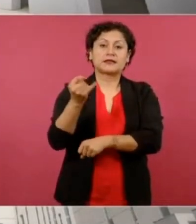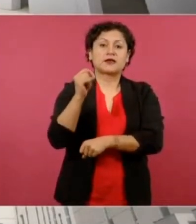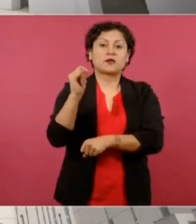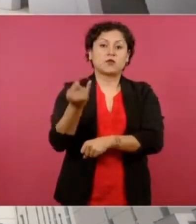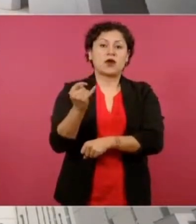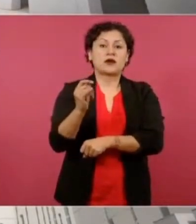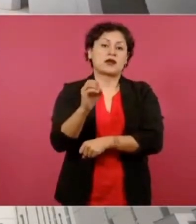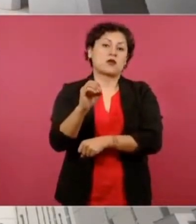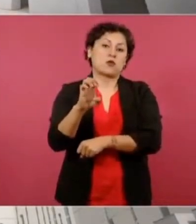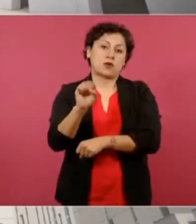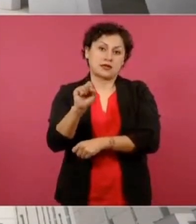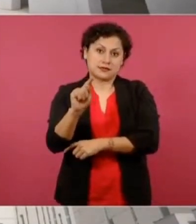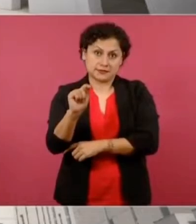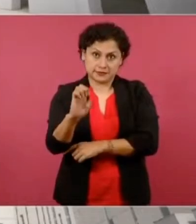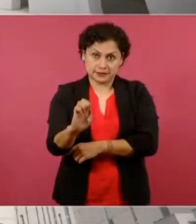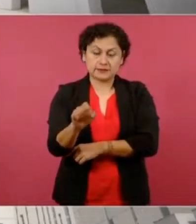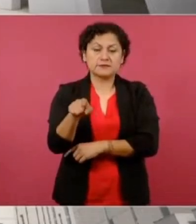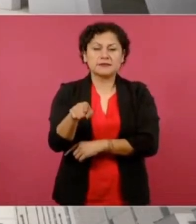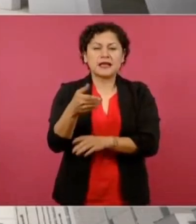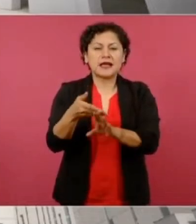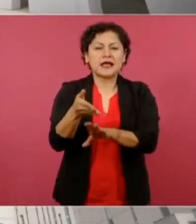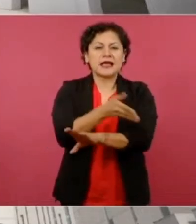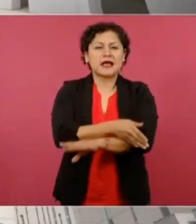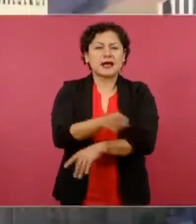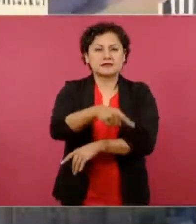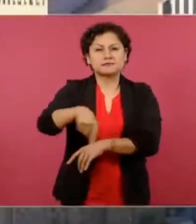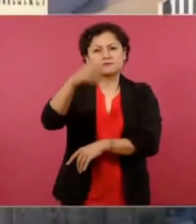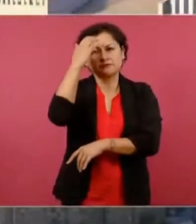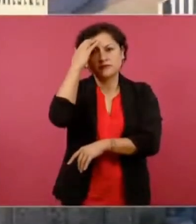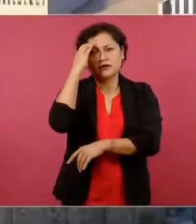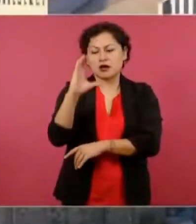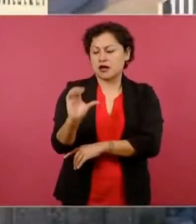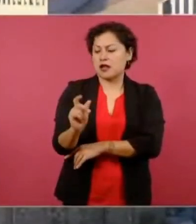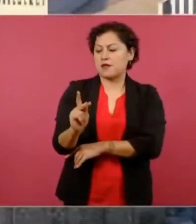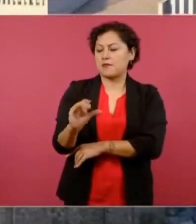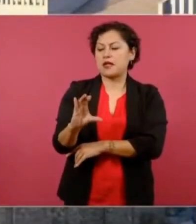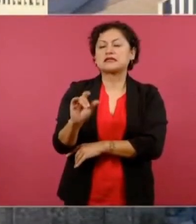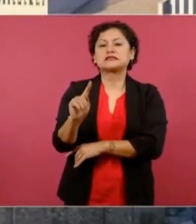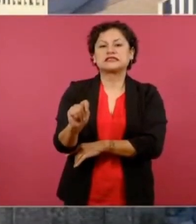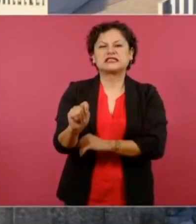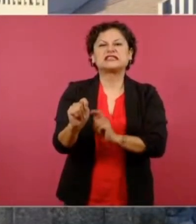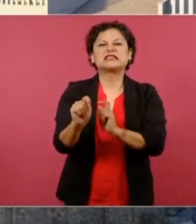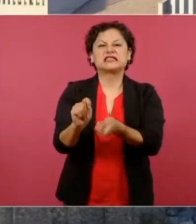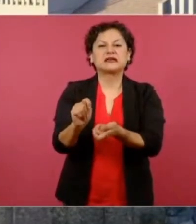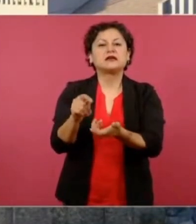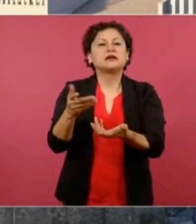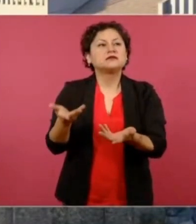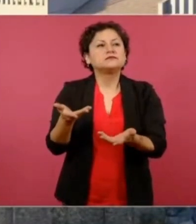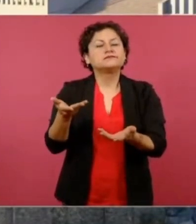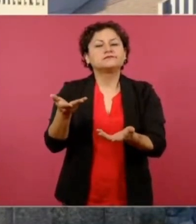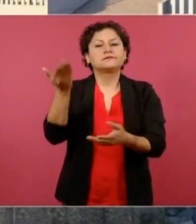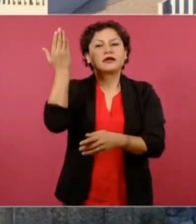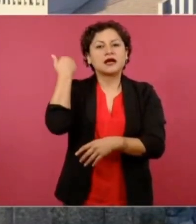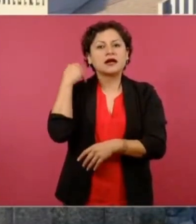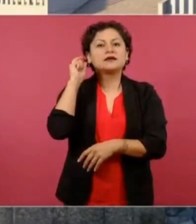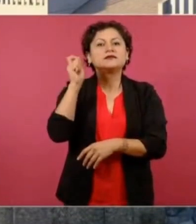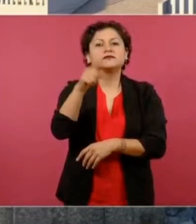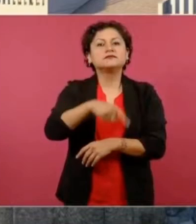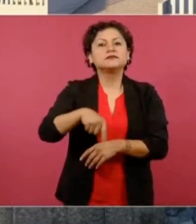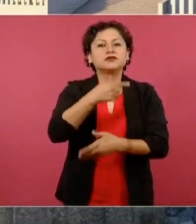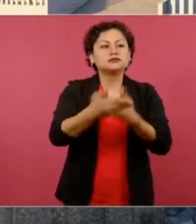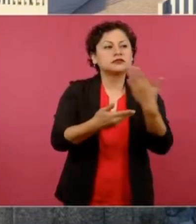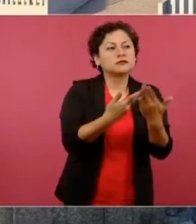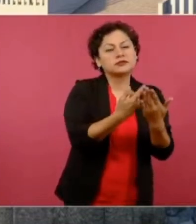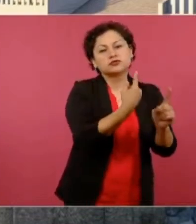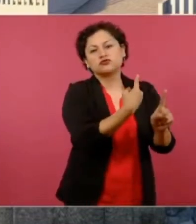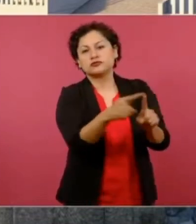Este. Anteriormente era lo que se conocía como un Capacits, un centro de atención que daba varios servicios, pero